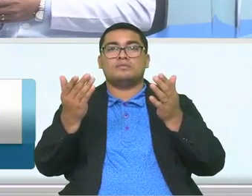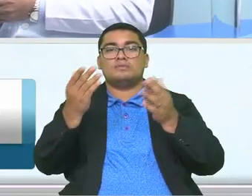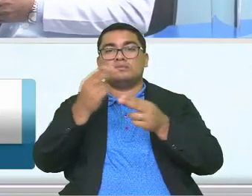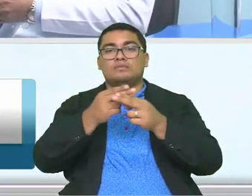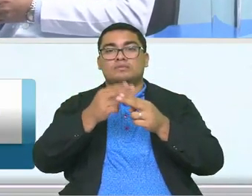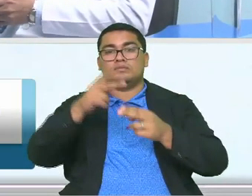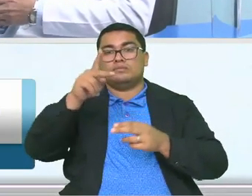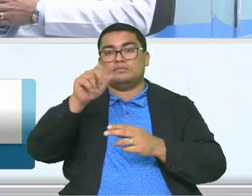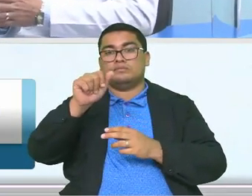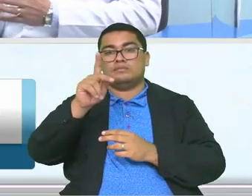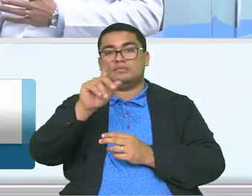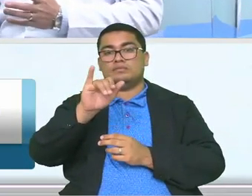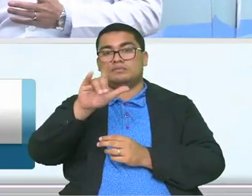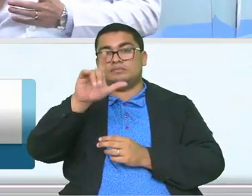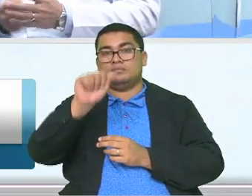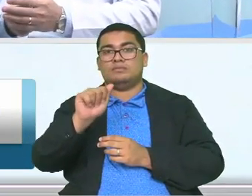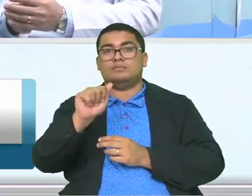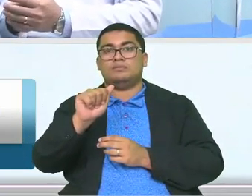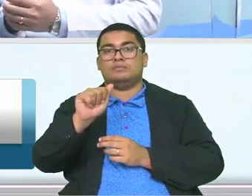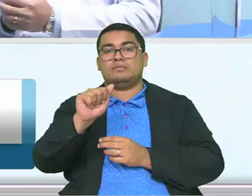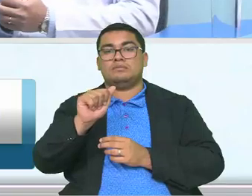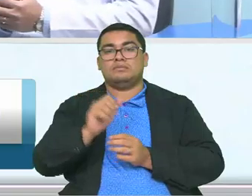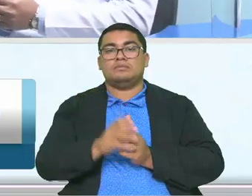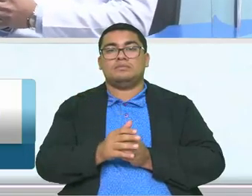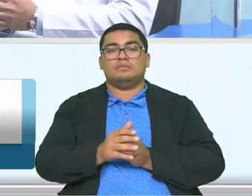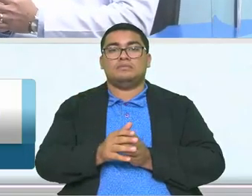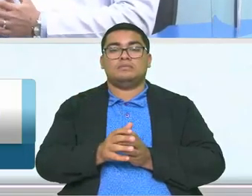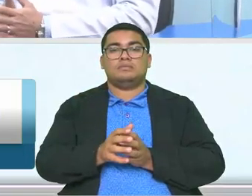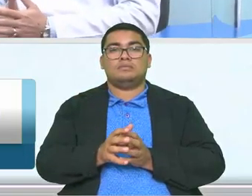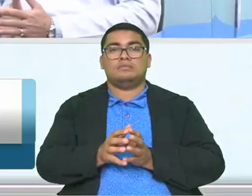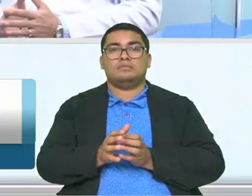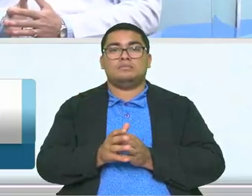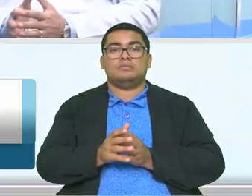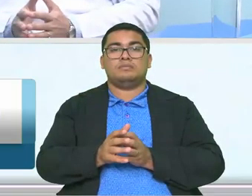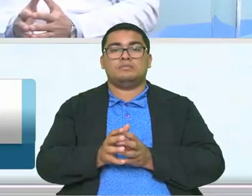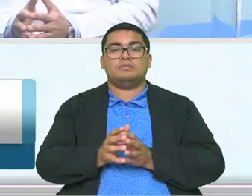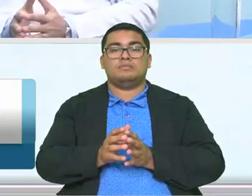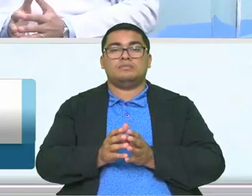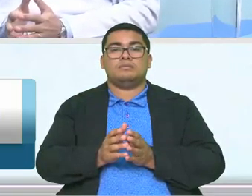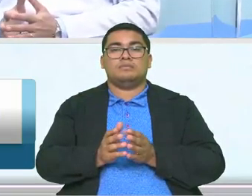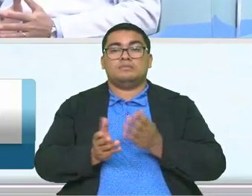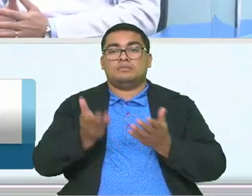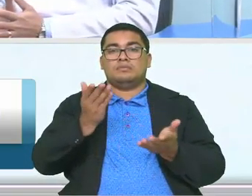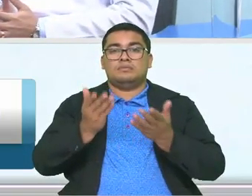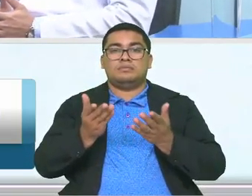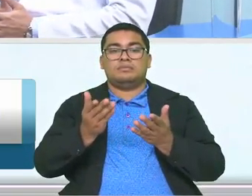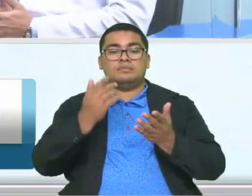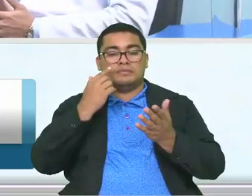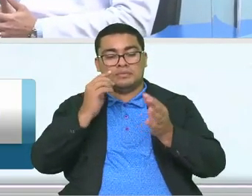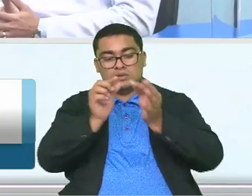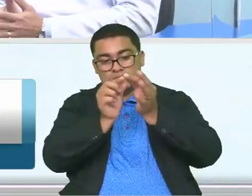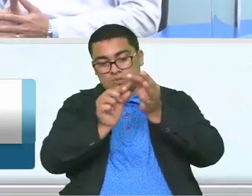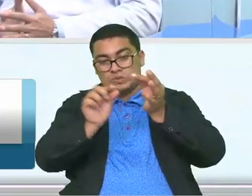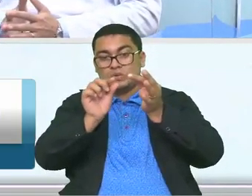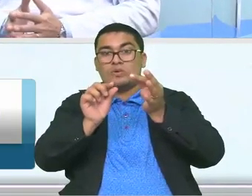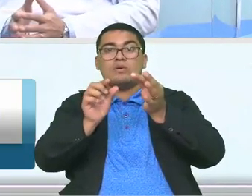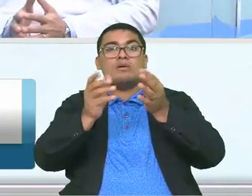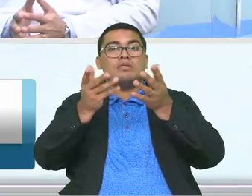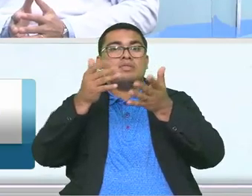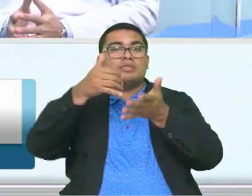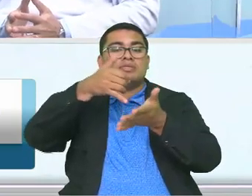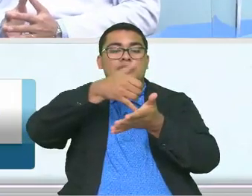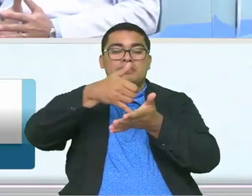un aparato que se llama oftalmoscopio. Está el oftalmoscopio directo y el indirecto. Entonces nosotros observamos el fondo de ojo y vamos a observar un nervio